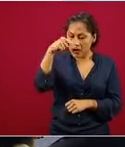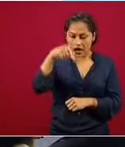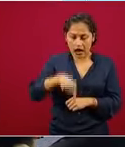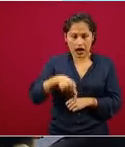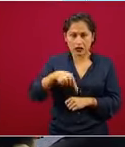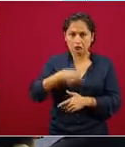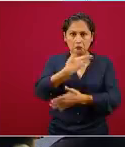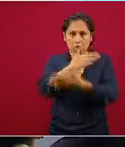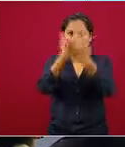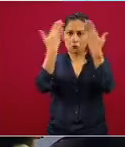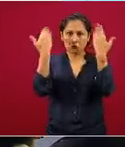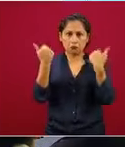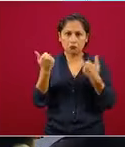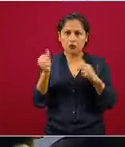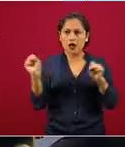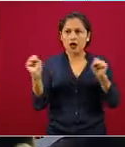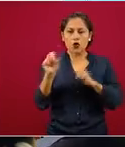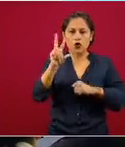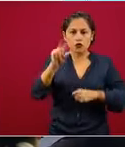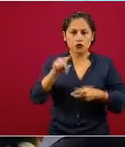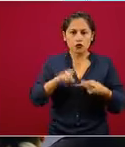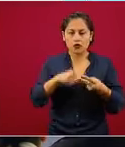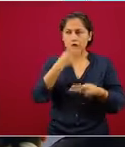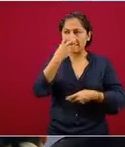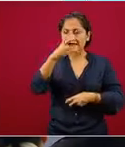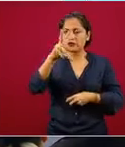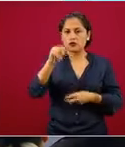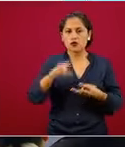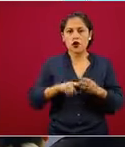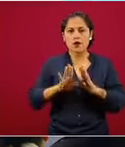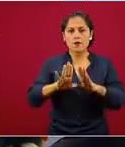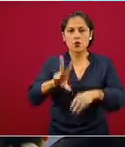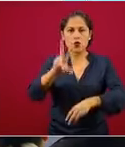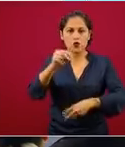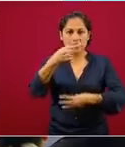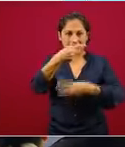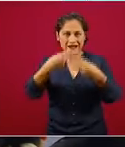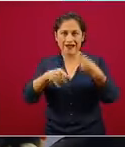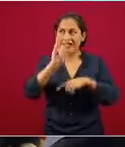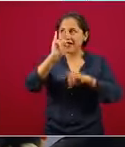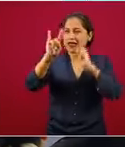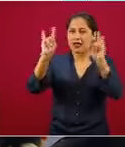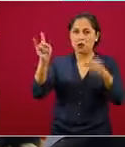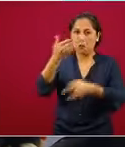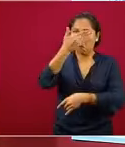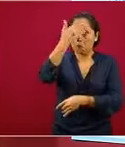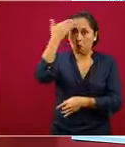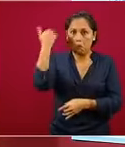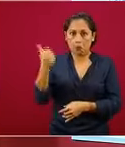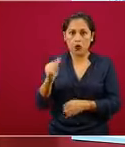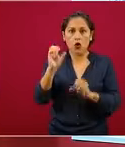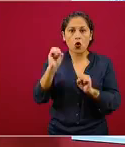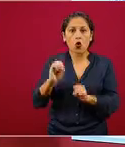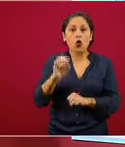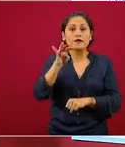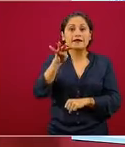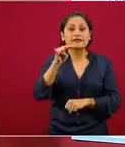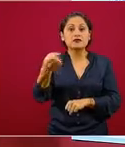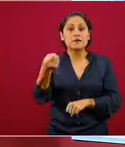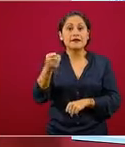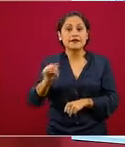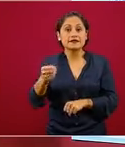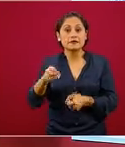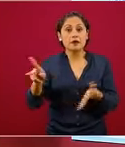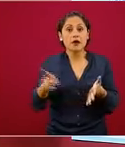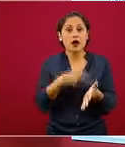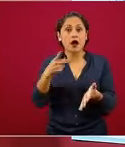saber no corro, no grito, no empujo, y tampoco a hacer simulacros cada 19 de septiembre. Y eso ya lo incorporamos a